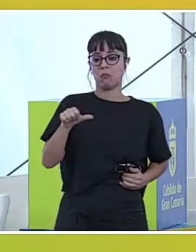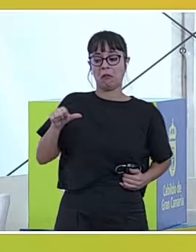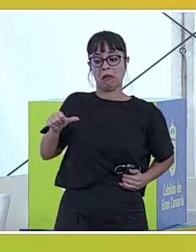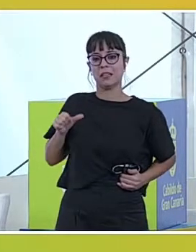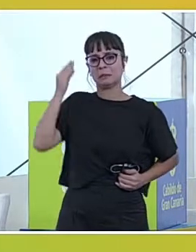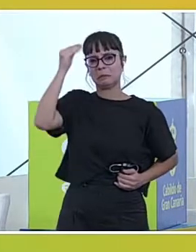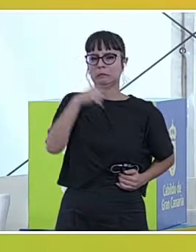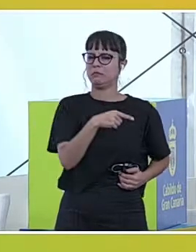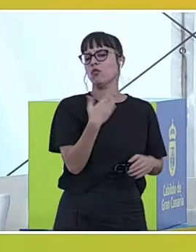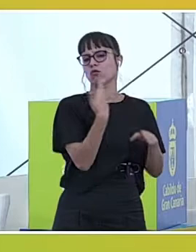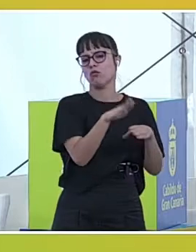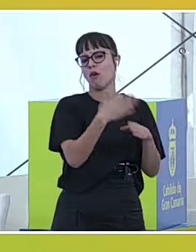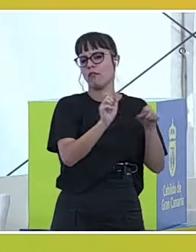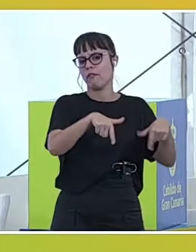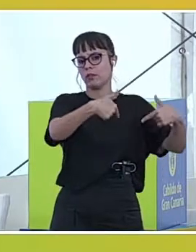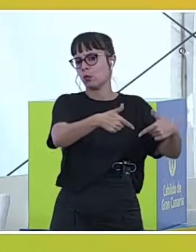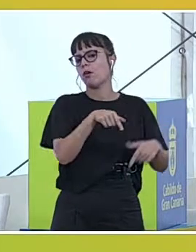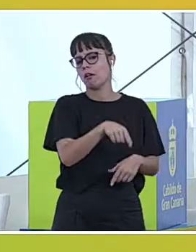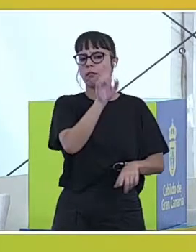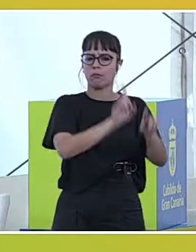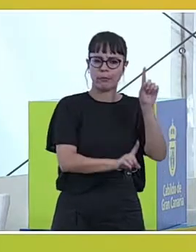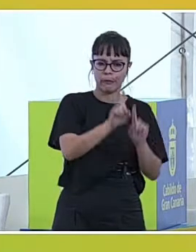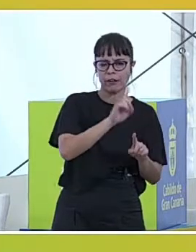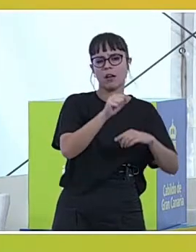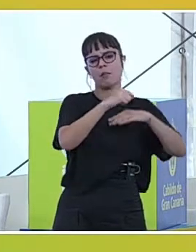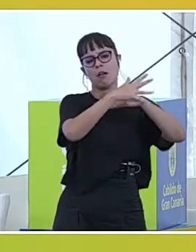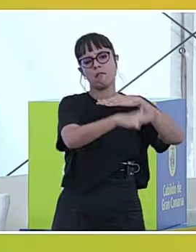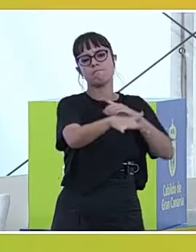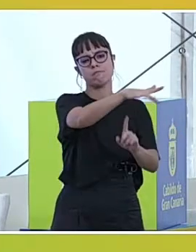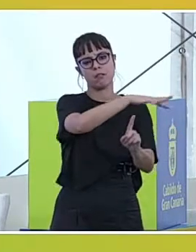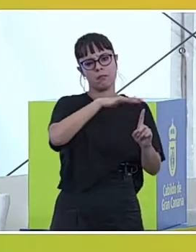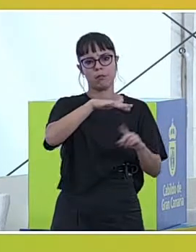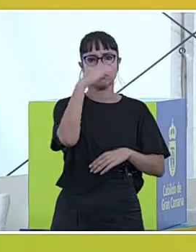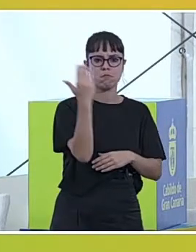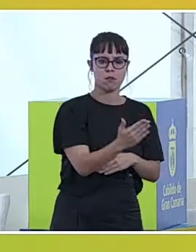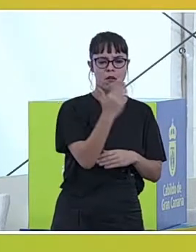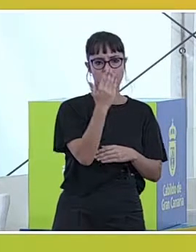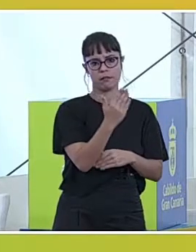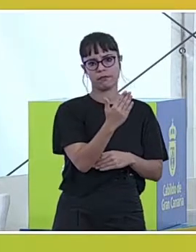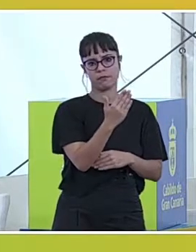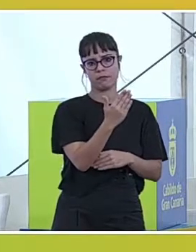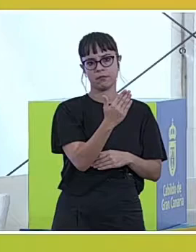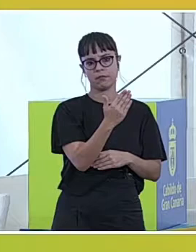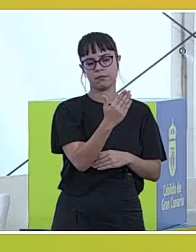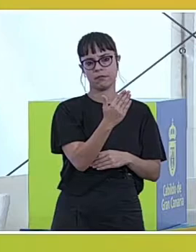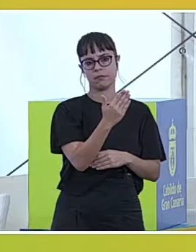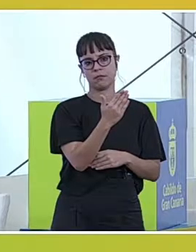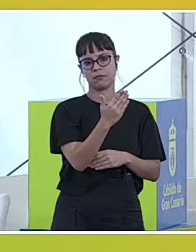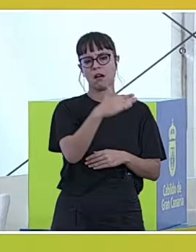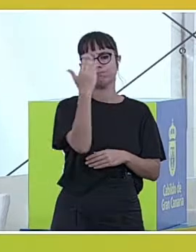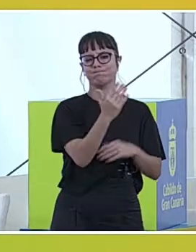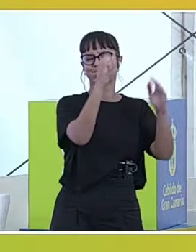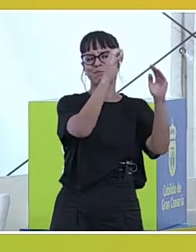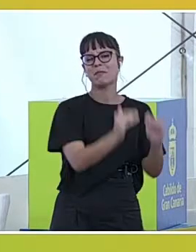residuo y genera problemáticas de todo tipo, medioambientales. Se han estudiado diversas formas de reducir ese impacto